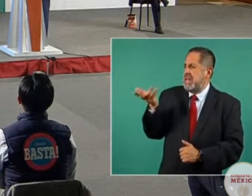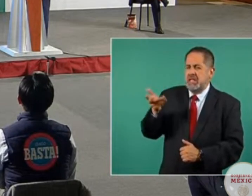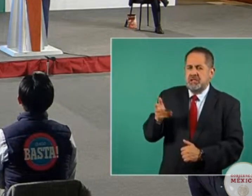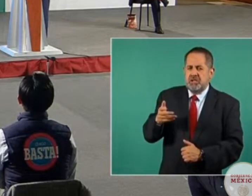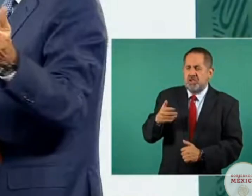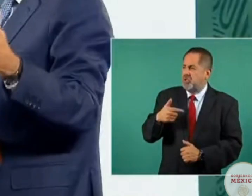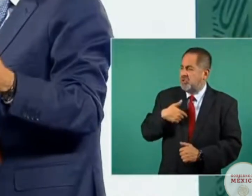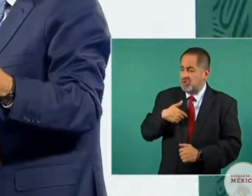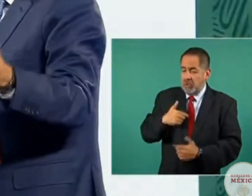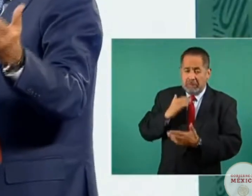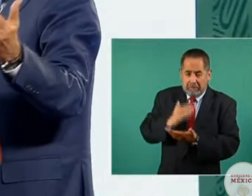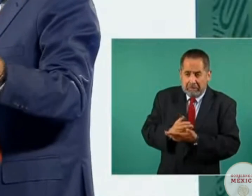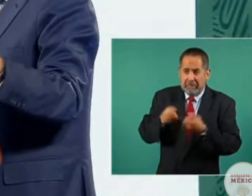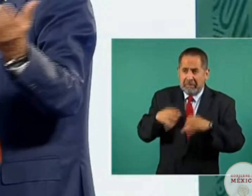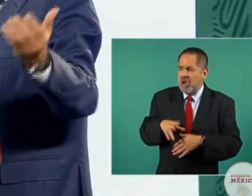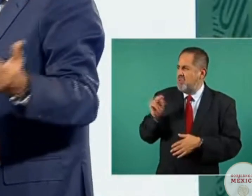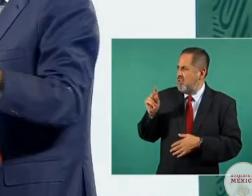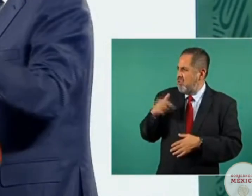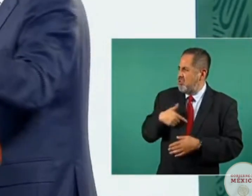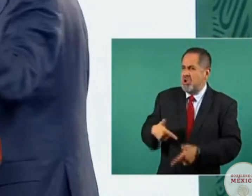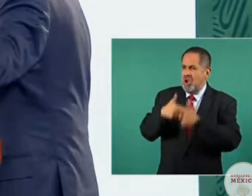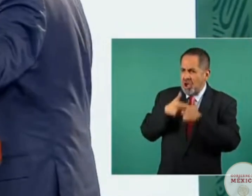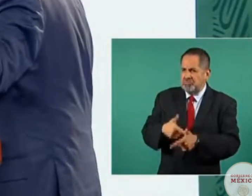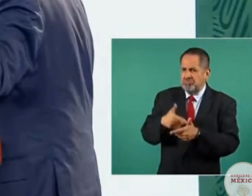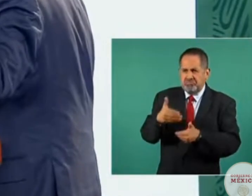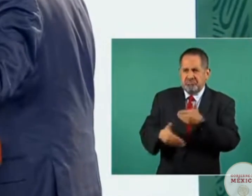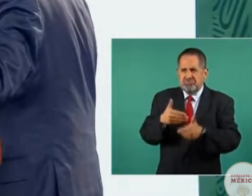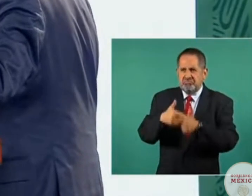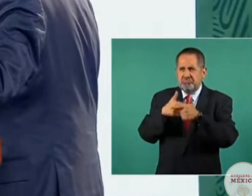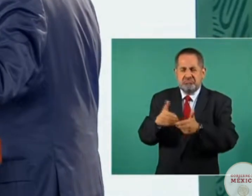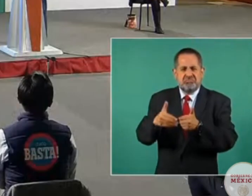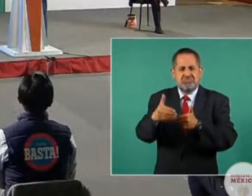No me voy a detener. Pues está bien que no se detenga, pues.